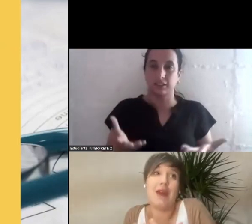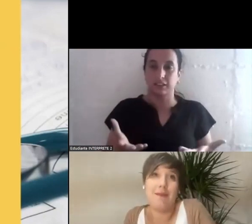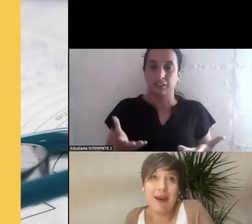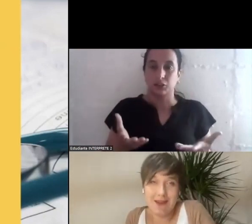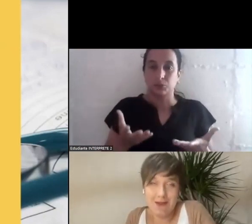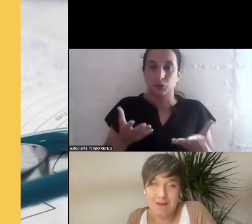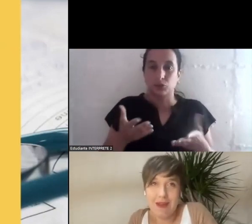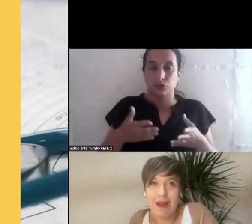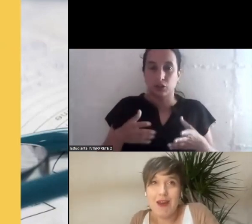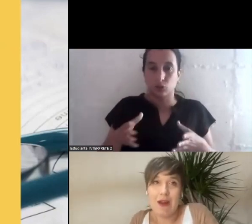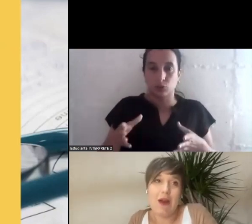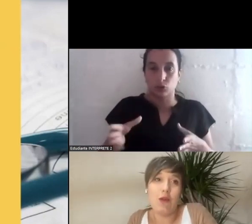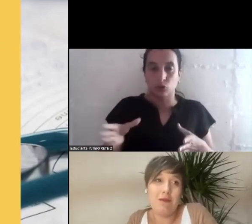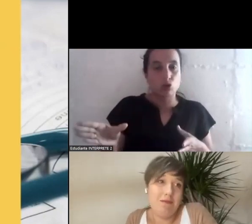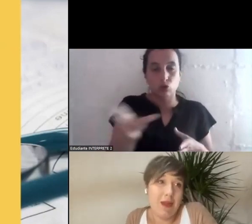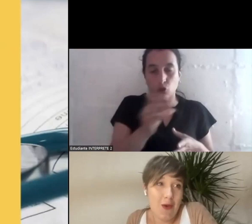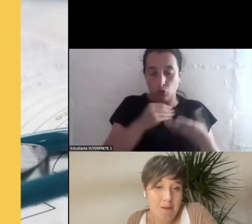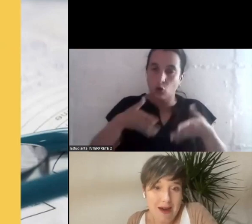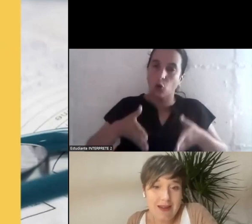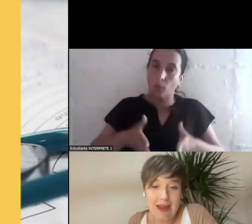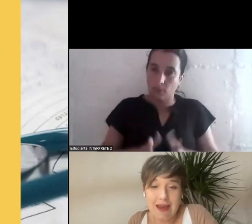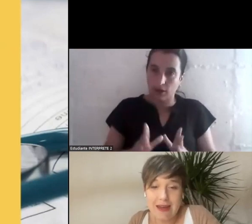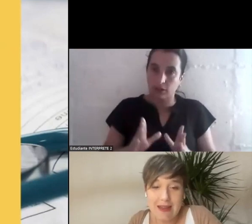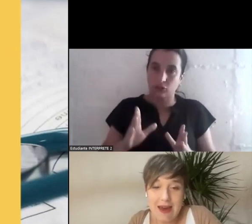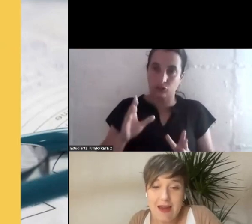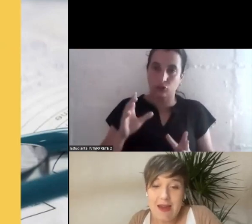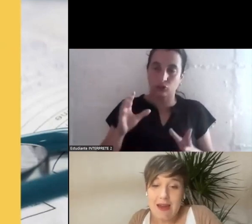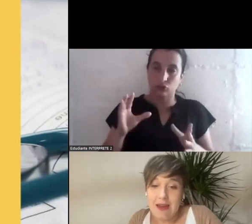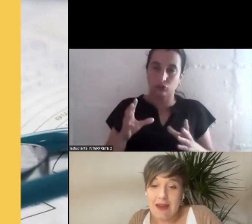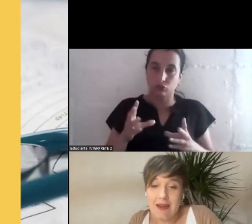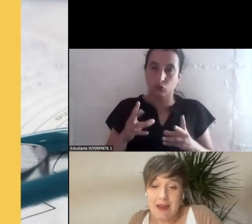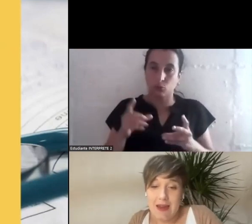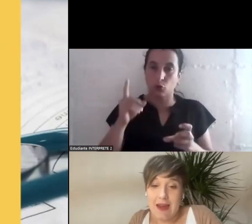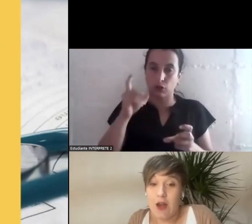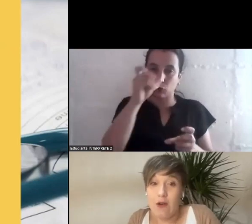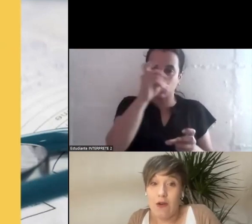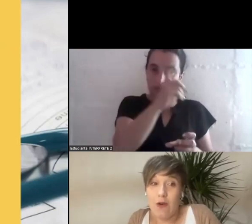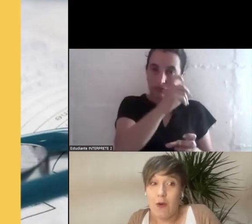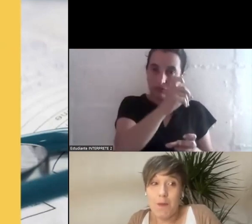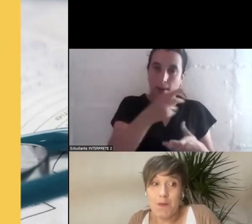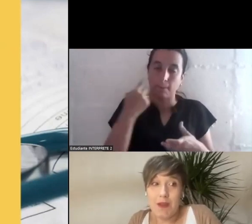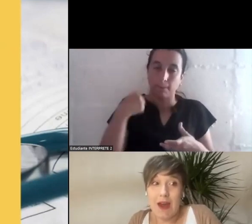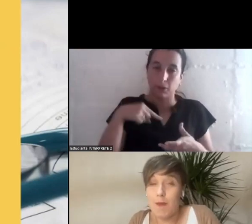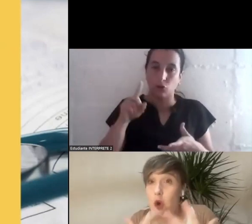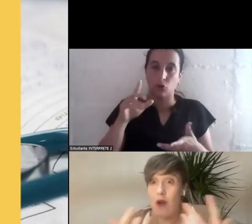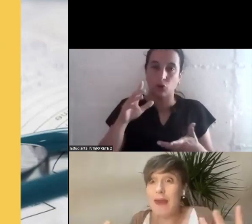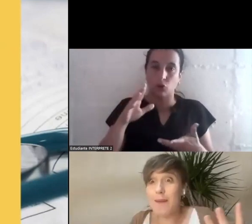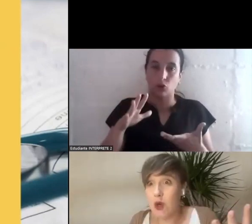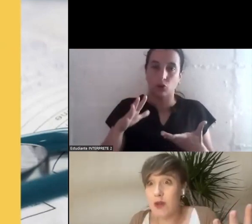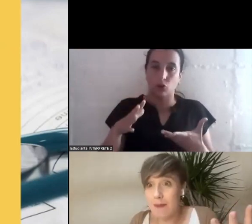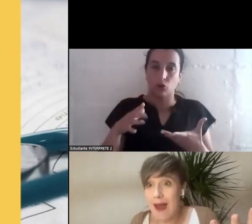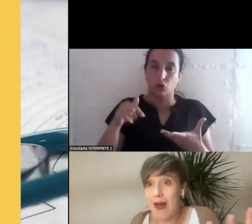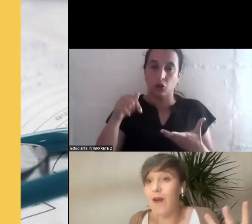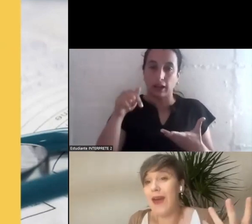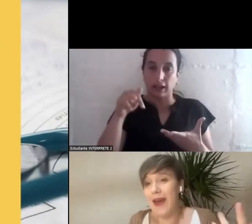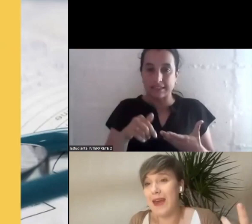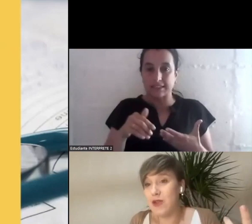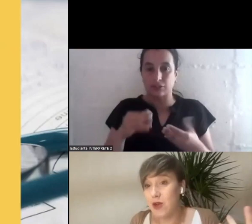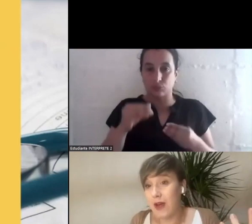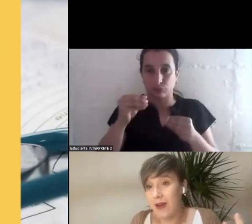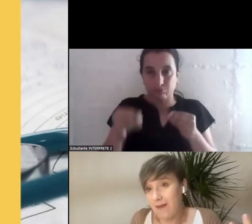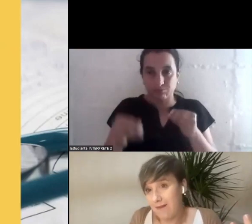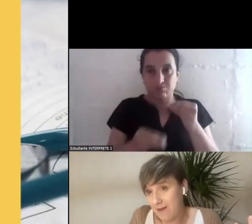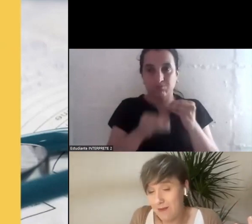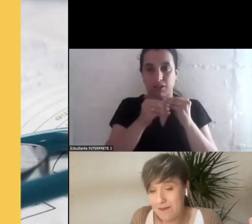una noticia más, ¿no? O sea, una condición más que hay que tratar y que a lo mejor no habíamos contemplado, era ahí